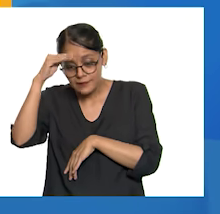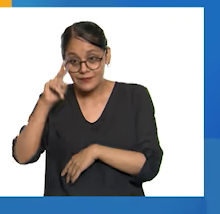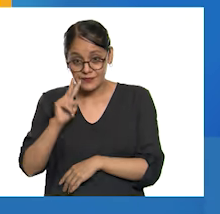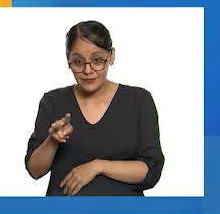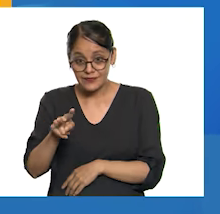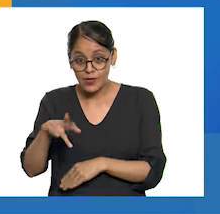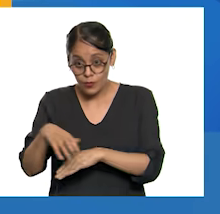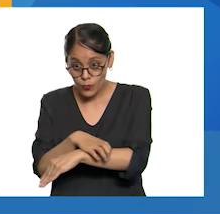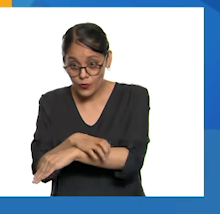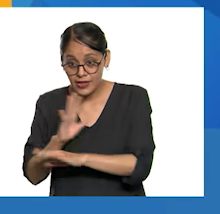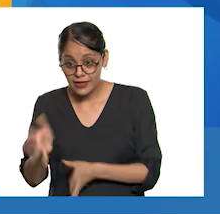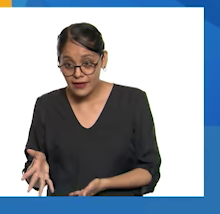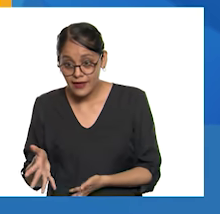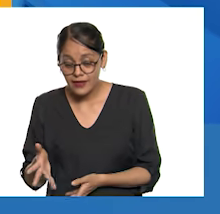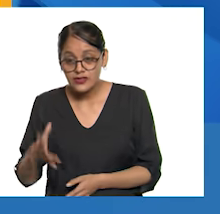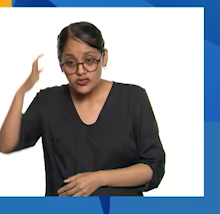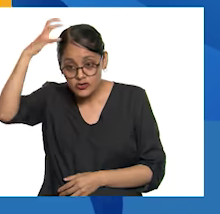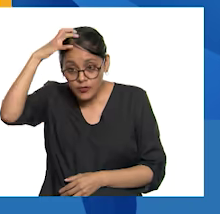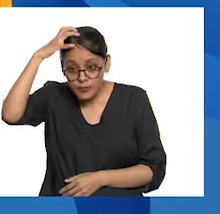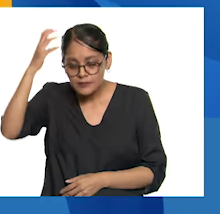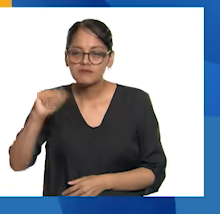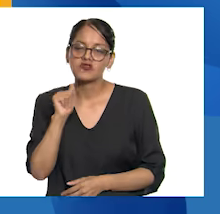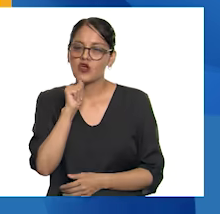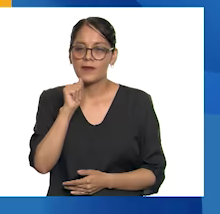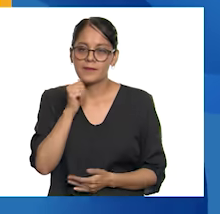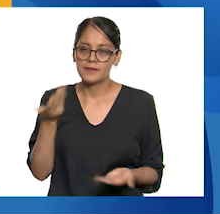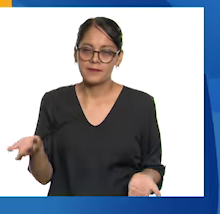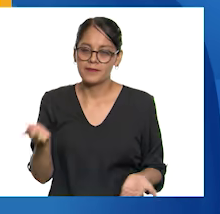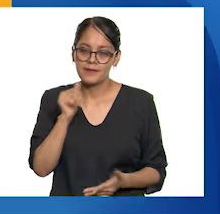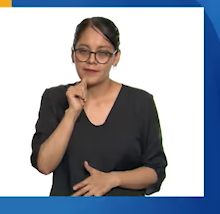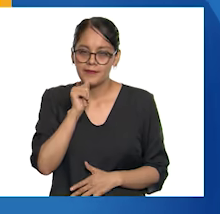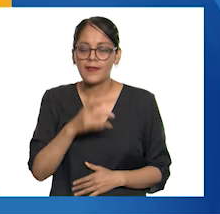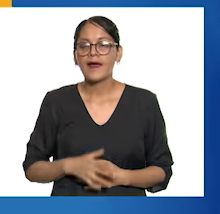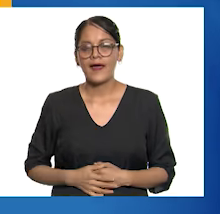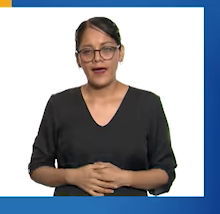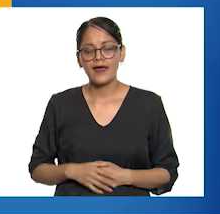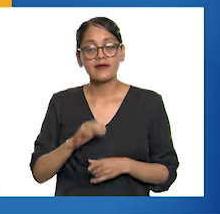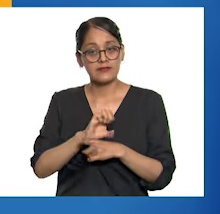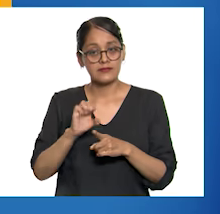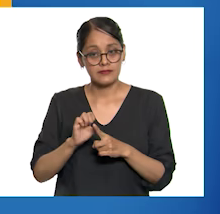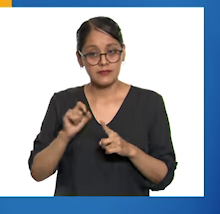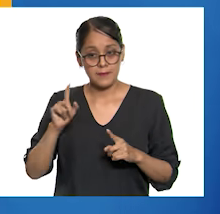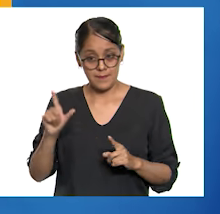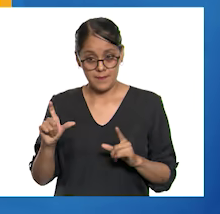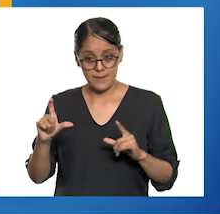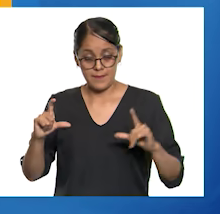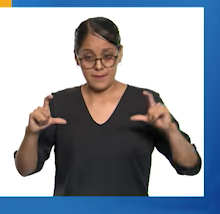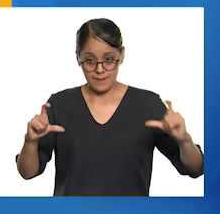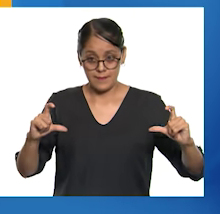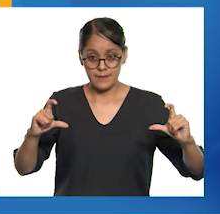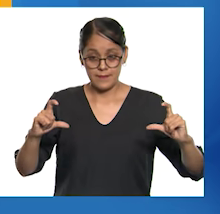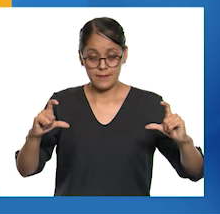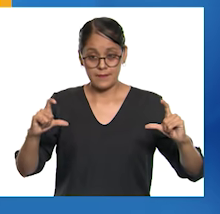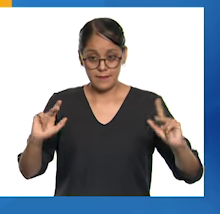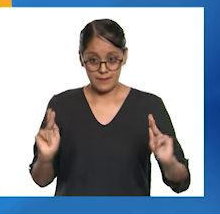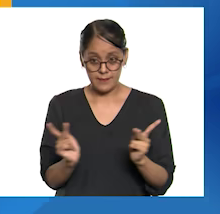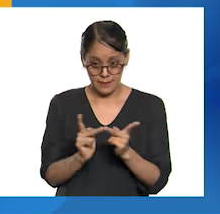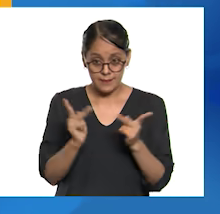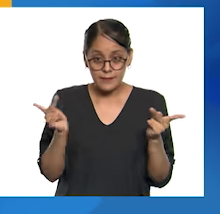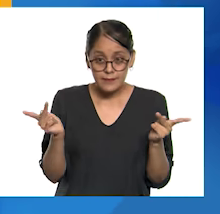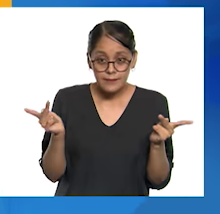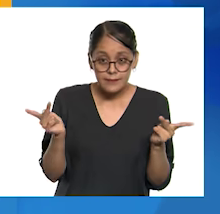tiene sus botas y su sombrero? Todavía no. Todavía no. Entonces, ¿consideras que ahí coincide